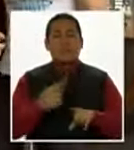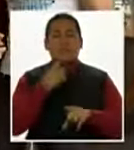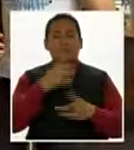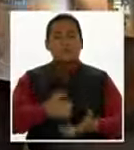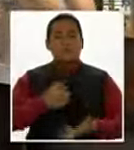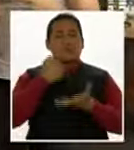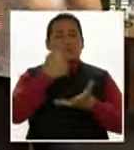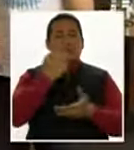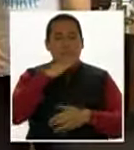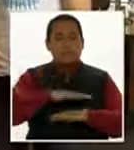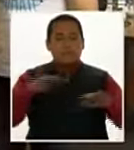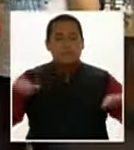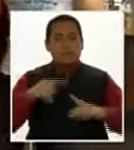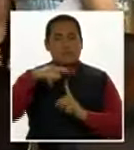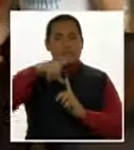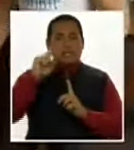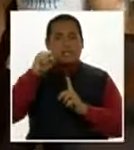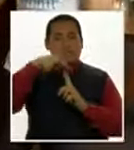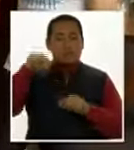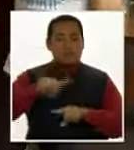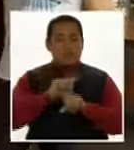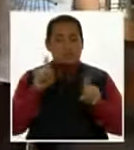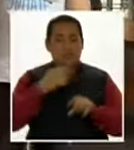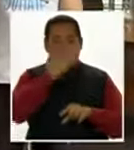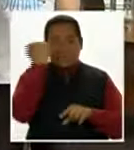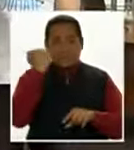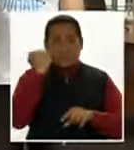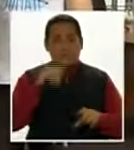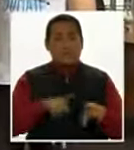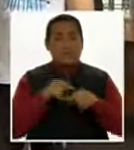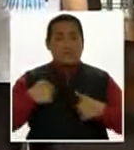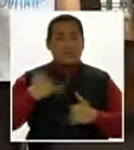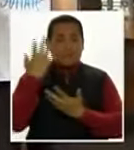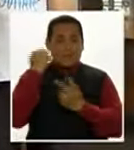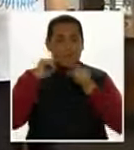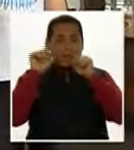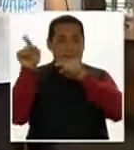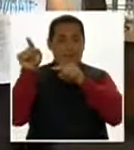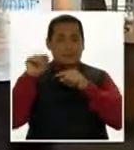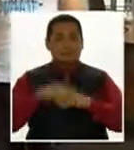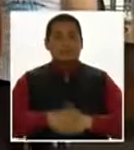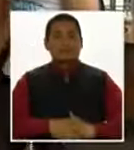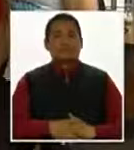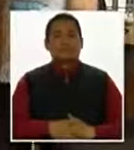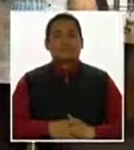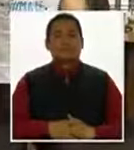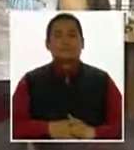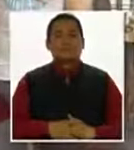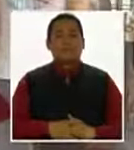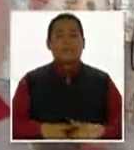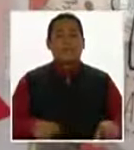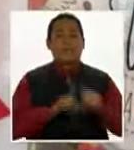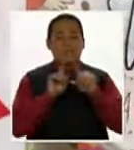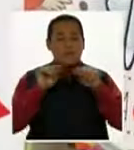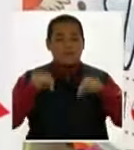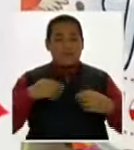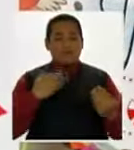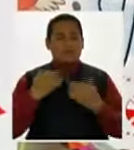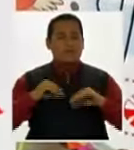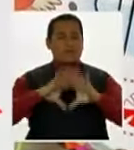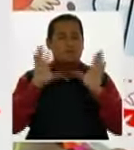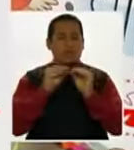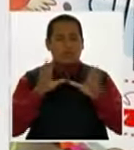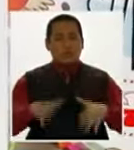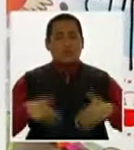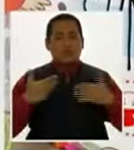ustedes manden es un donativo a los niños de la Teletón. No se olviden, los esperamos allá. De esta